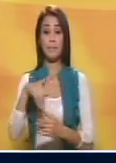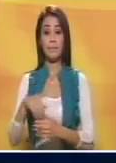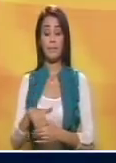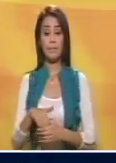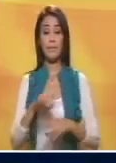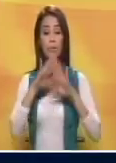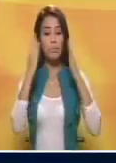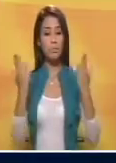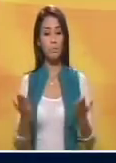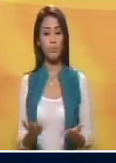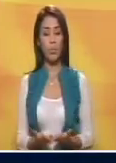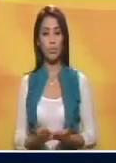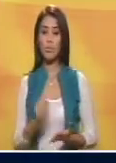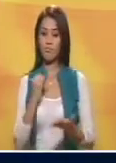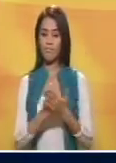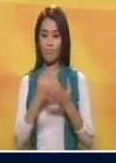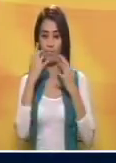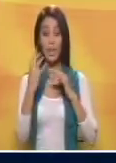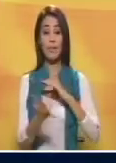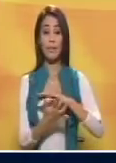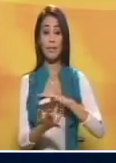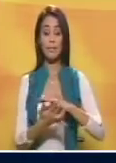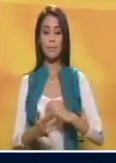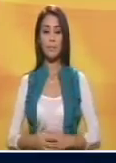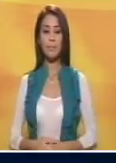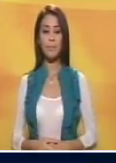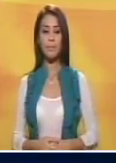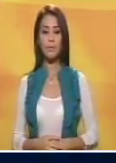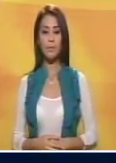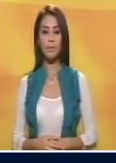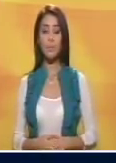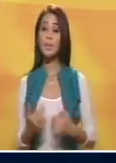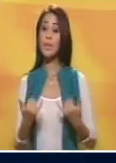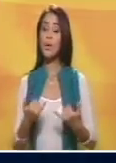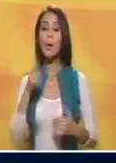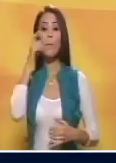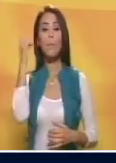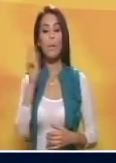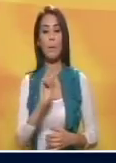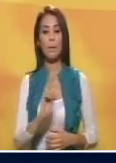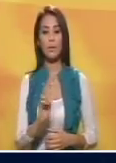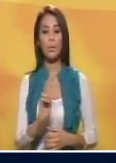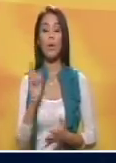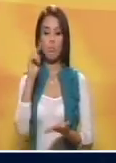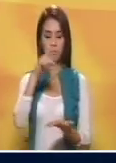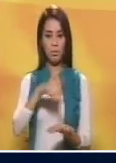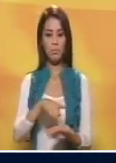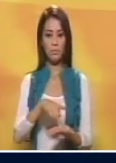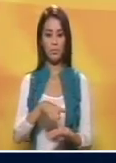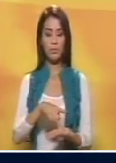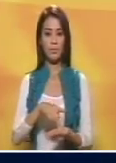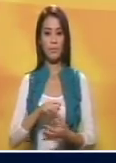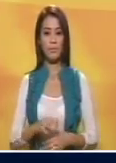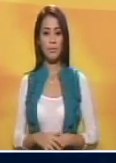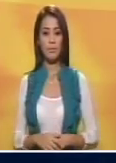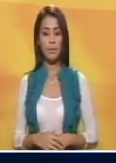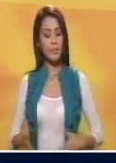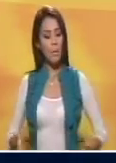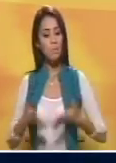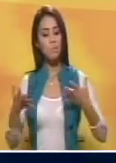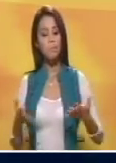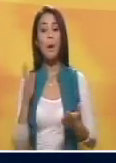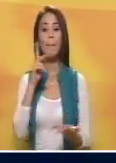sido certificado técnicamente. Y en esta fortuna, el pueblo de Venezuela va a participar y se va a promover